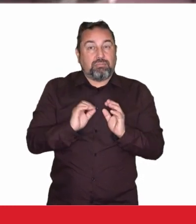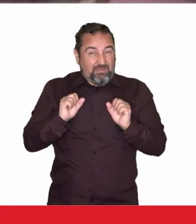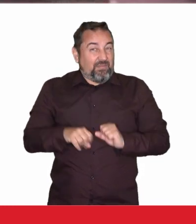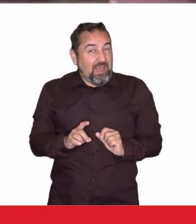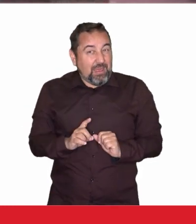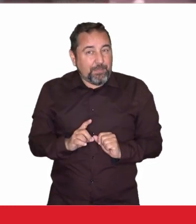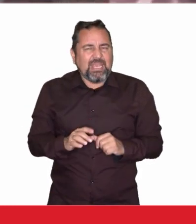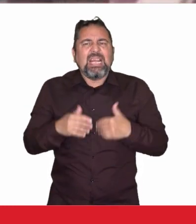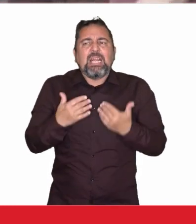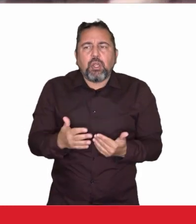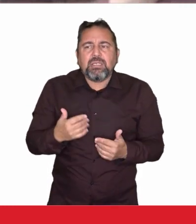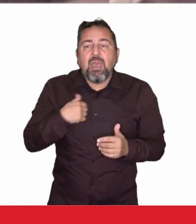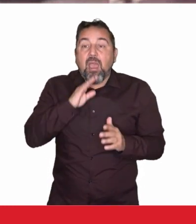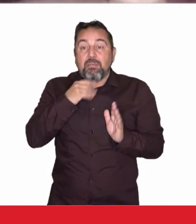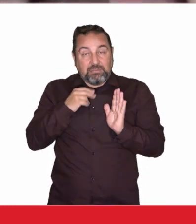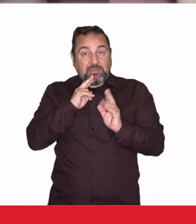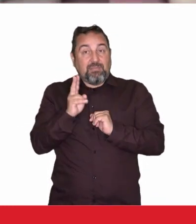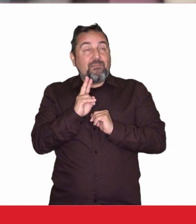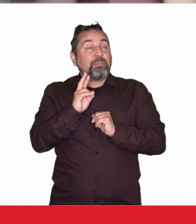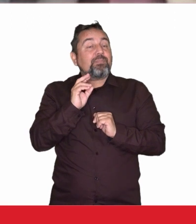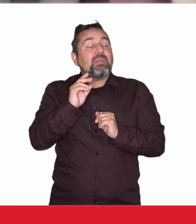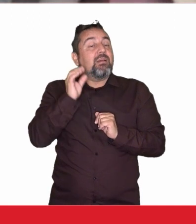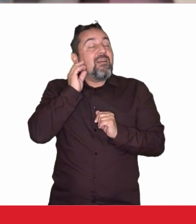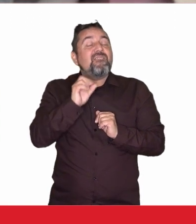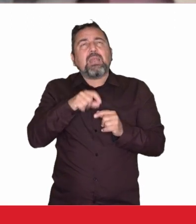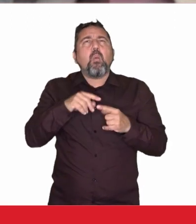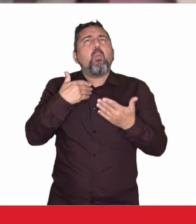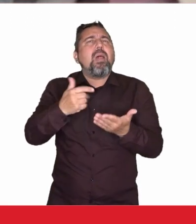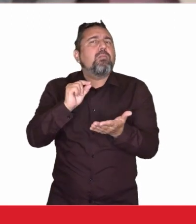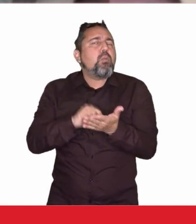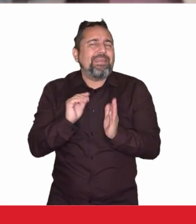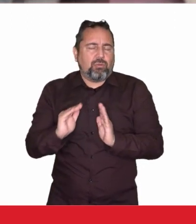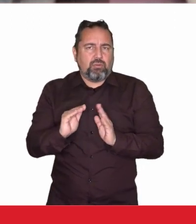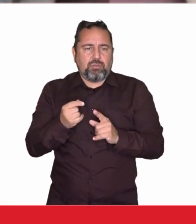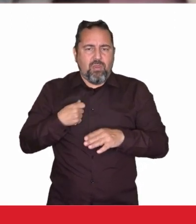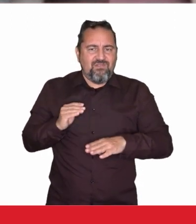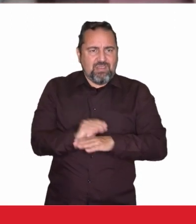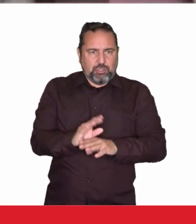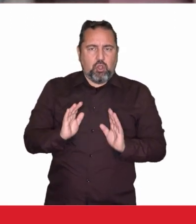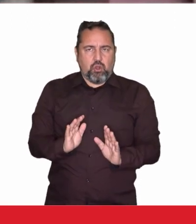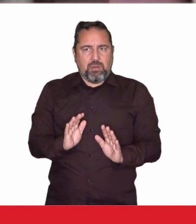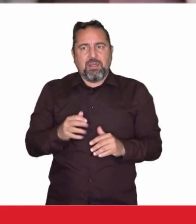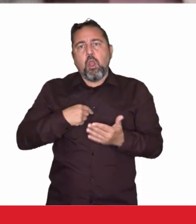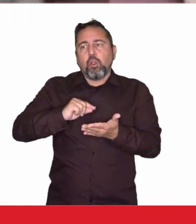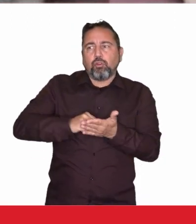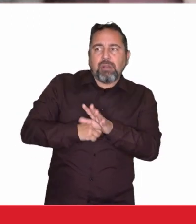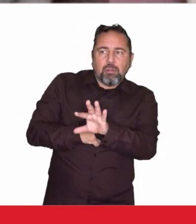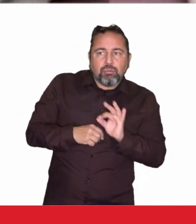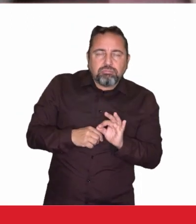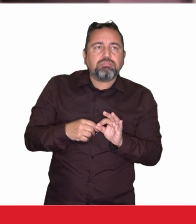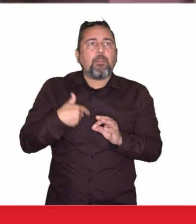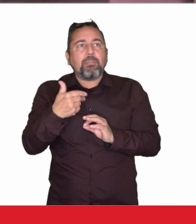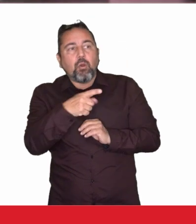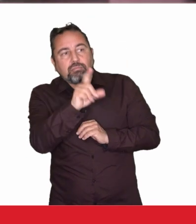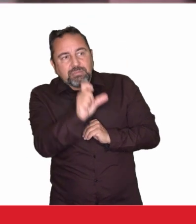durante mucho tiempo, ¿vale? Entonces, esto que planteaba Virginia antes de cuándo es el momento para invertir, cuándo es el momento